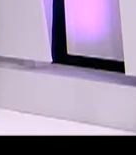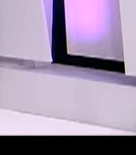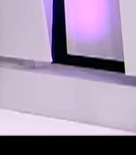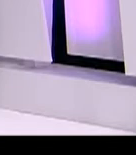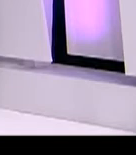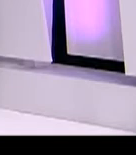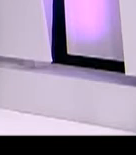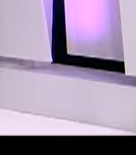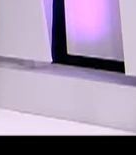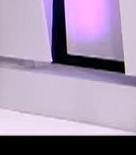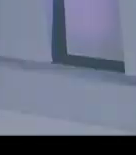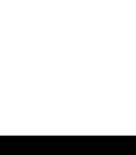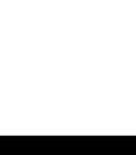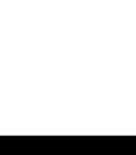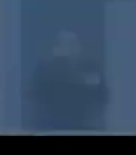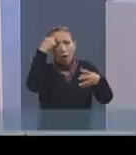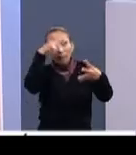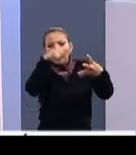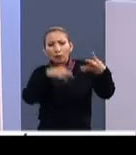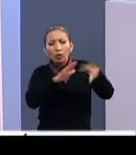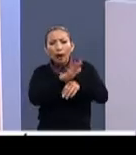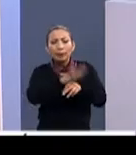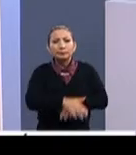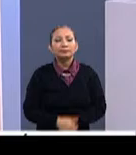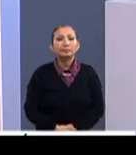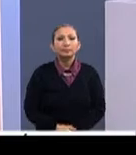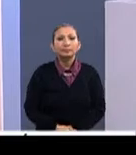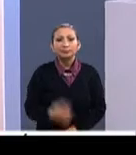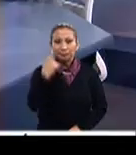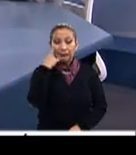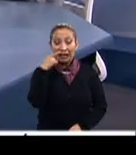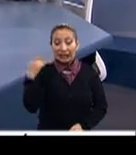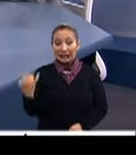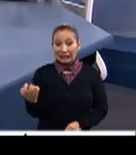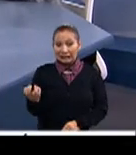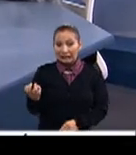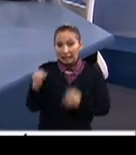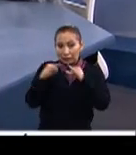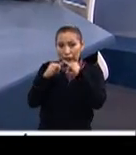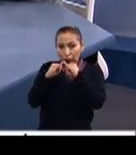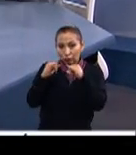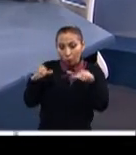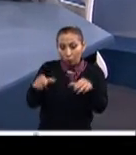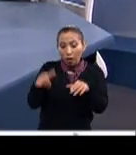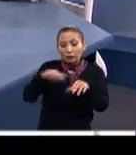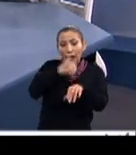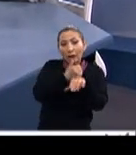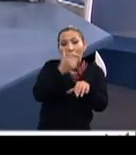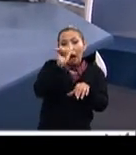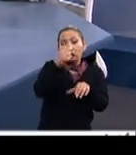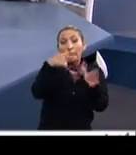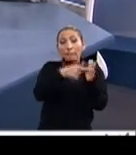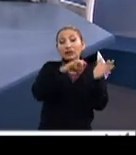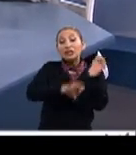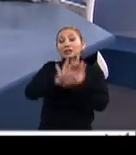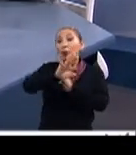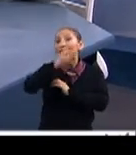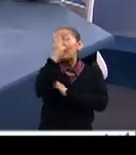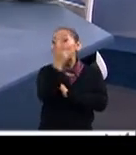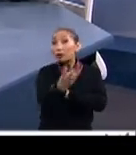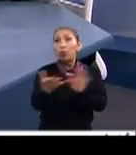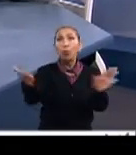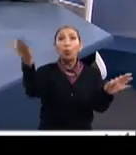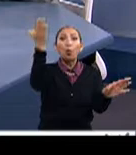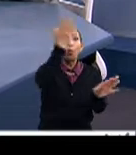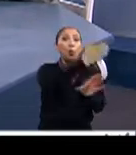institución, además de sus objetivos. Pues mira, es un instituto que, como bien lo dices, se creó en agosto de 1953, es